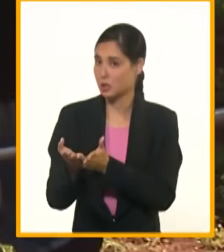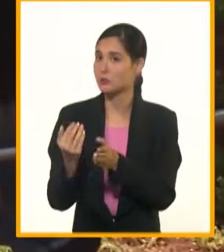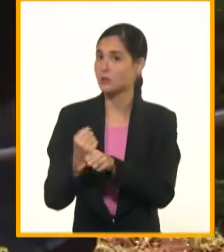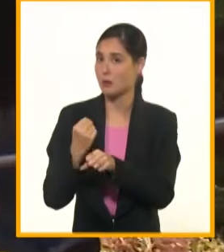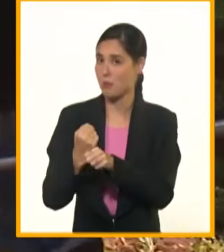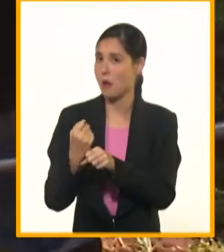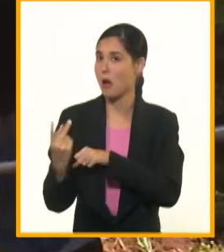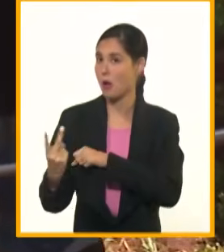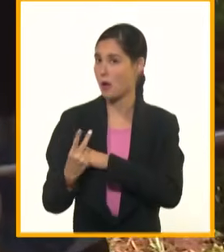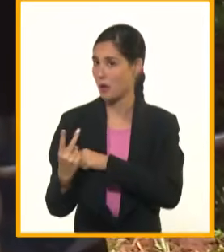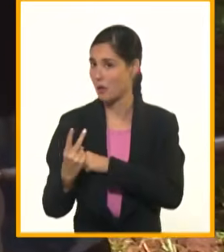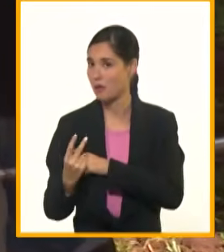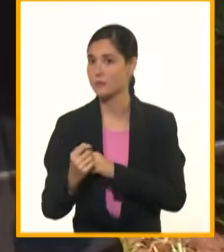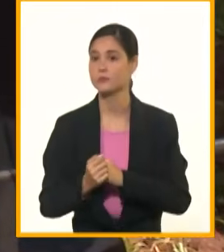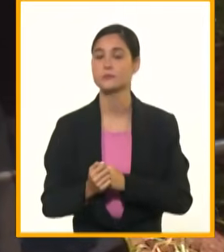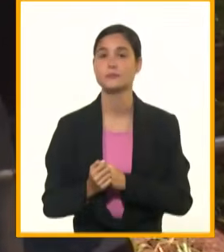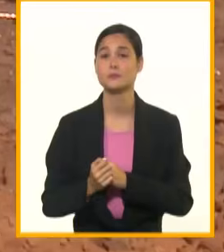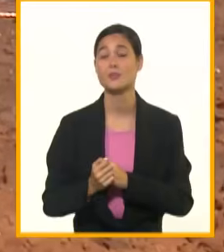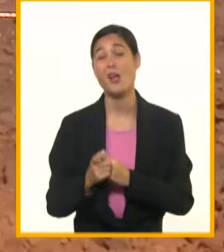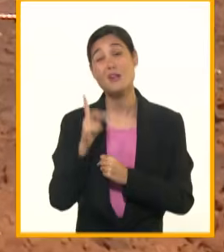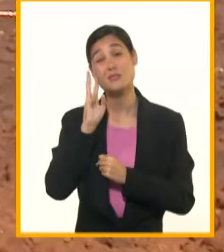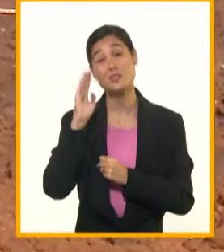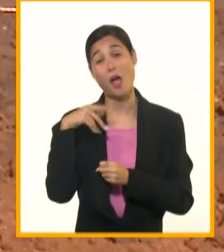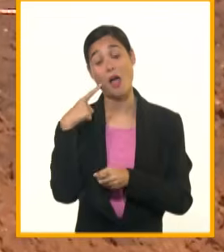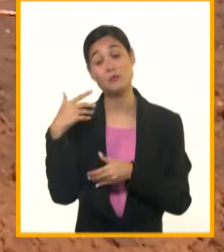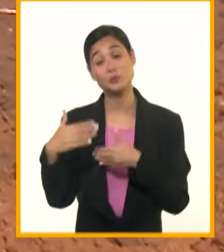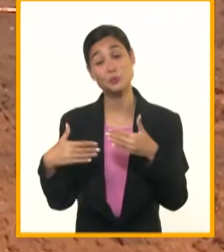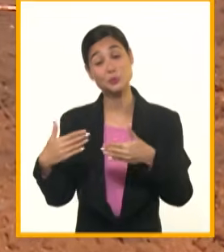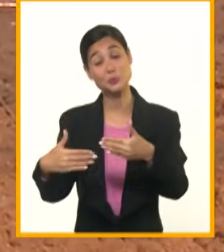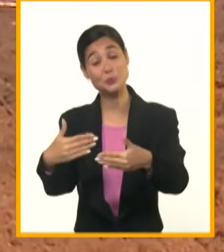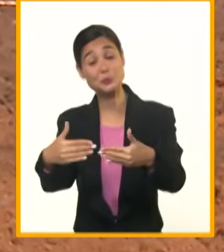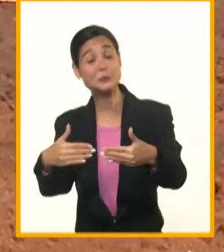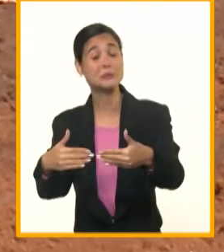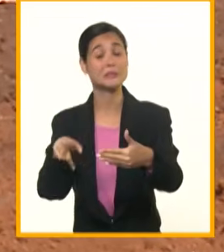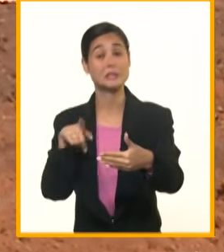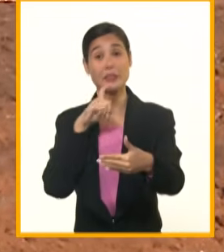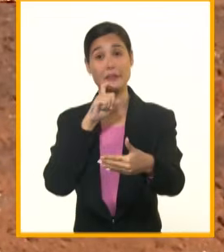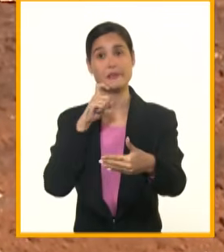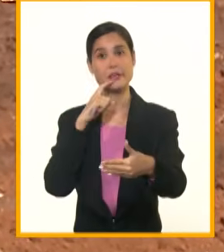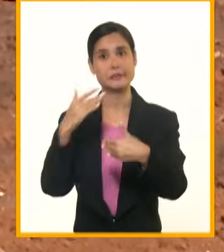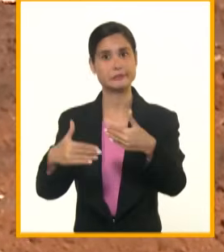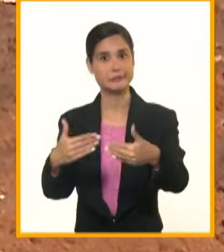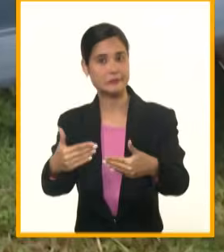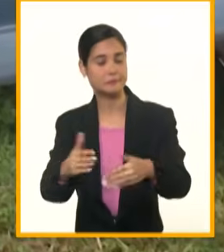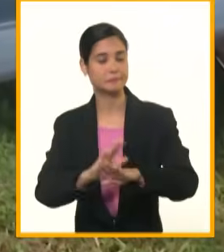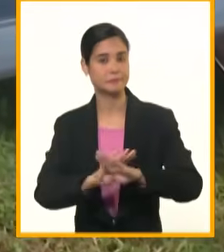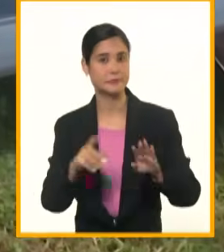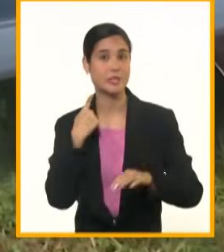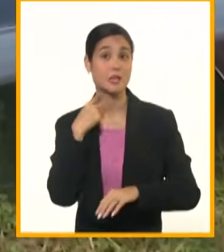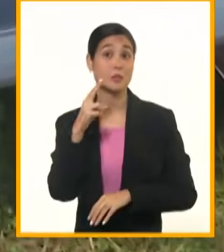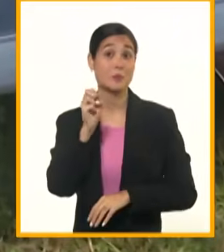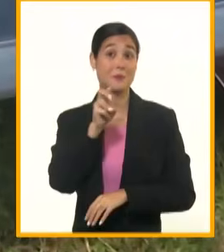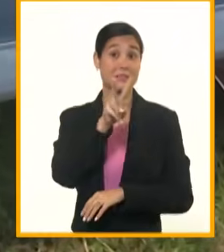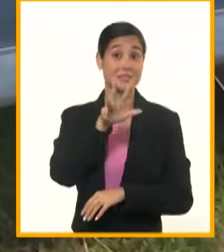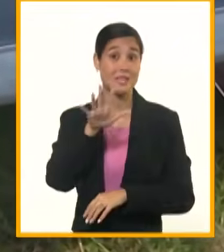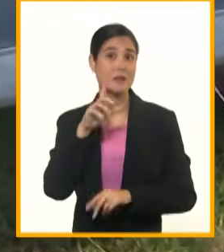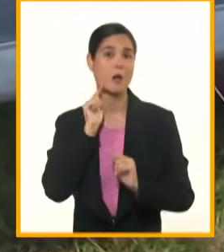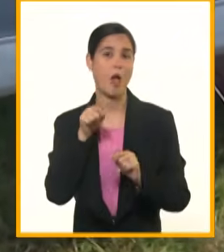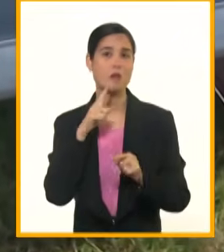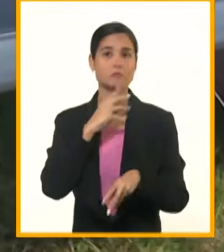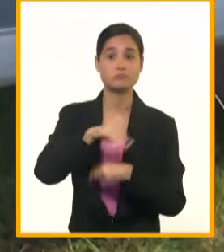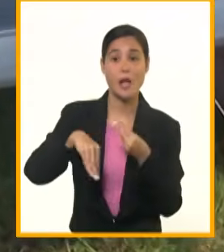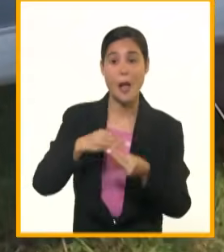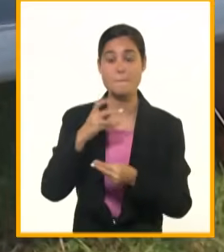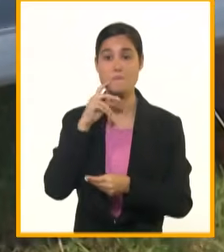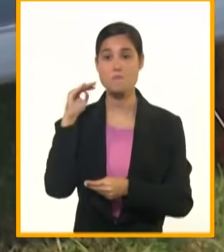recorrer es aún extenso, la gestión integral desplegada en Mayabeque durante 2025, combinando reparación, modernización,